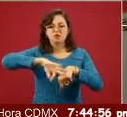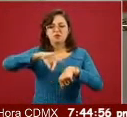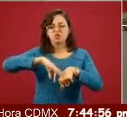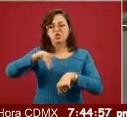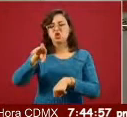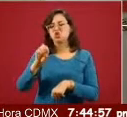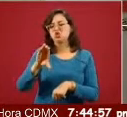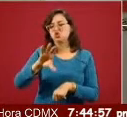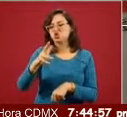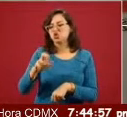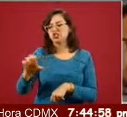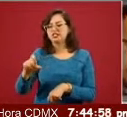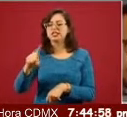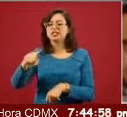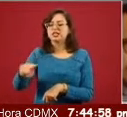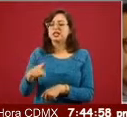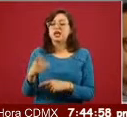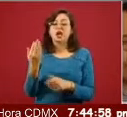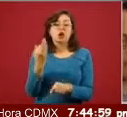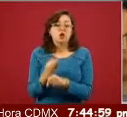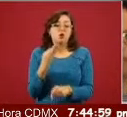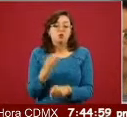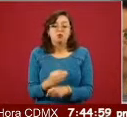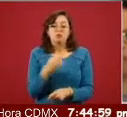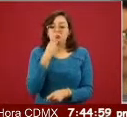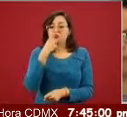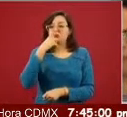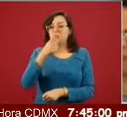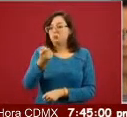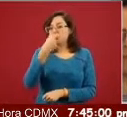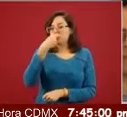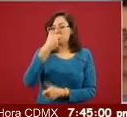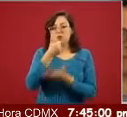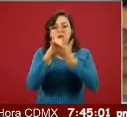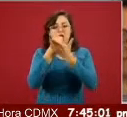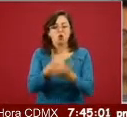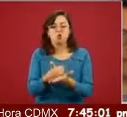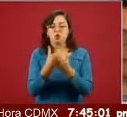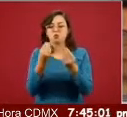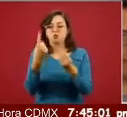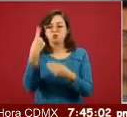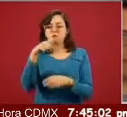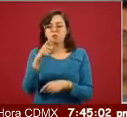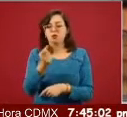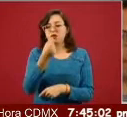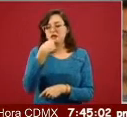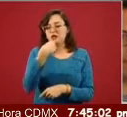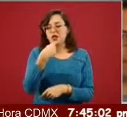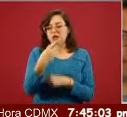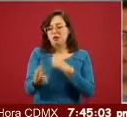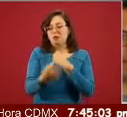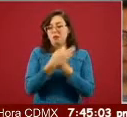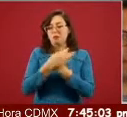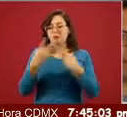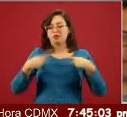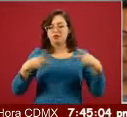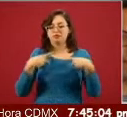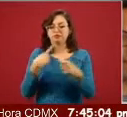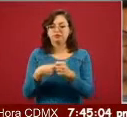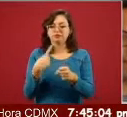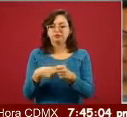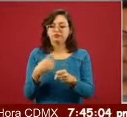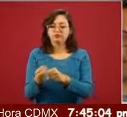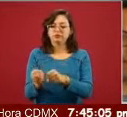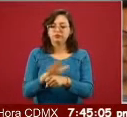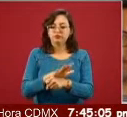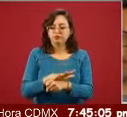de moda, que supuestamente es el que es auxiliar para pacientes con COVID, con coronavirus? La segunda, si nos puede hablar el